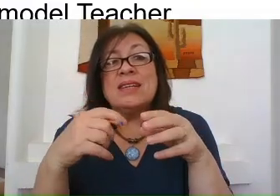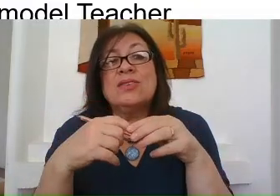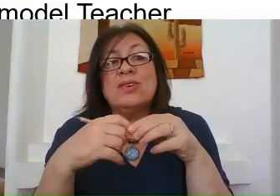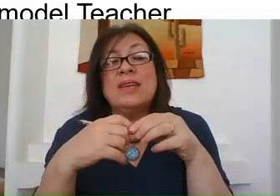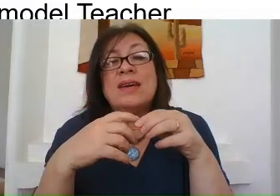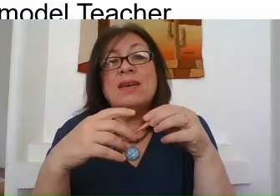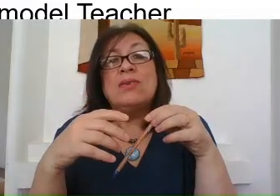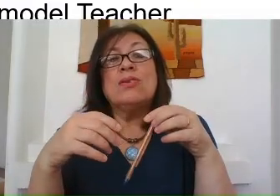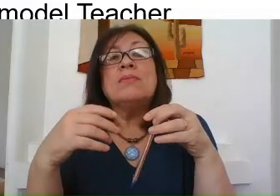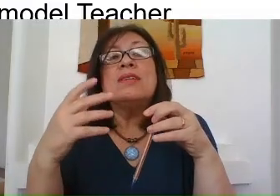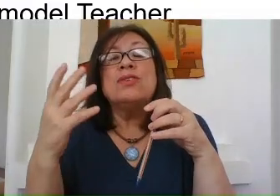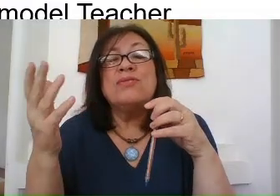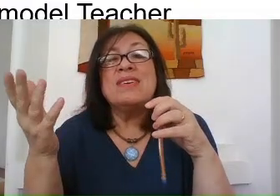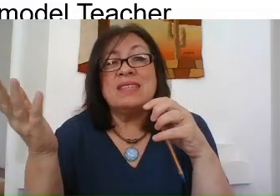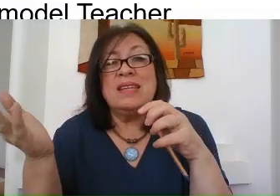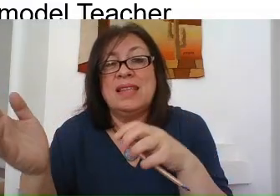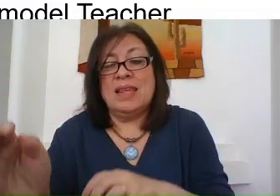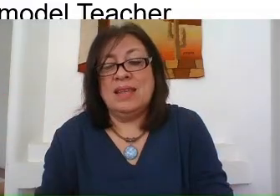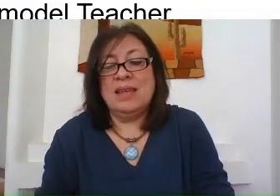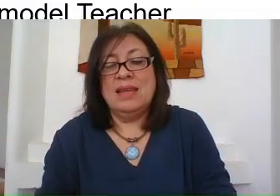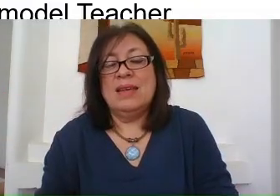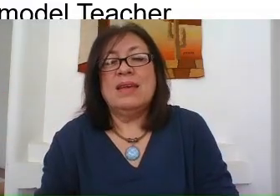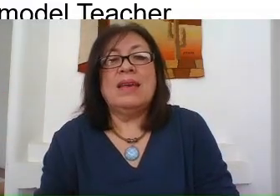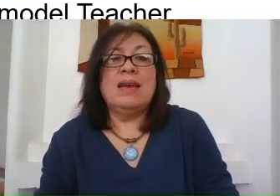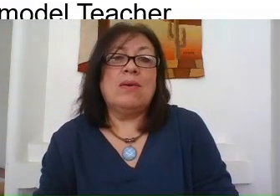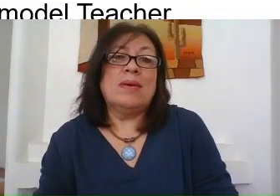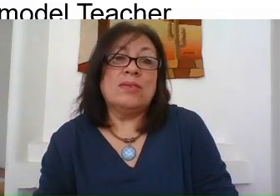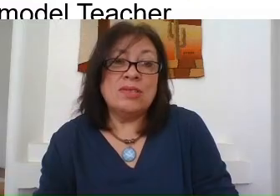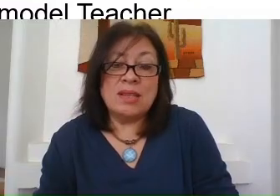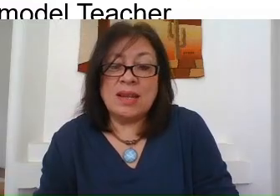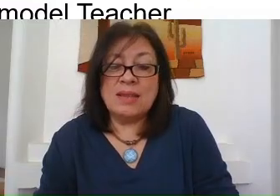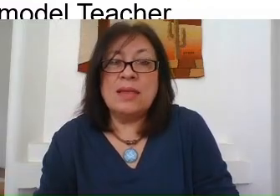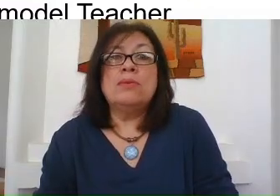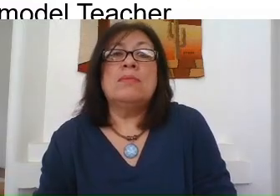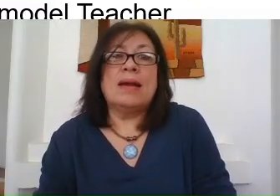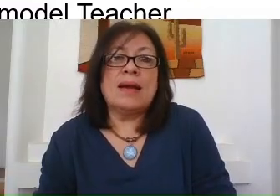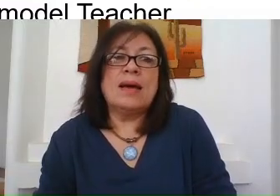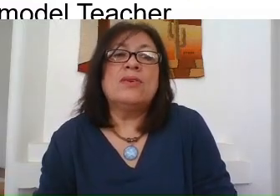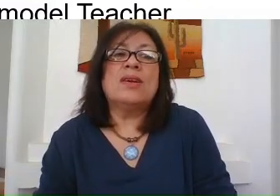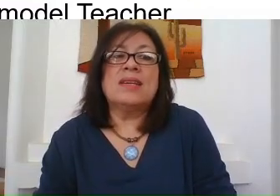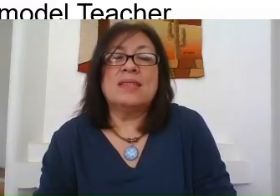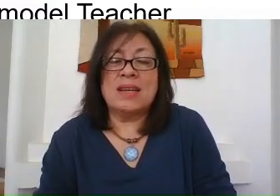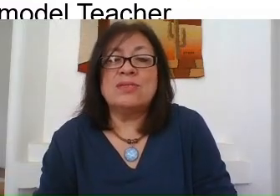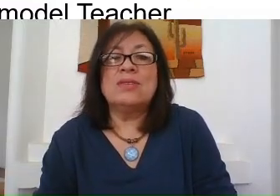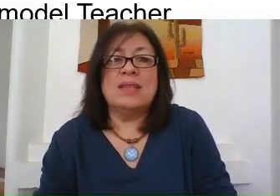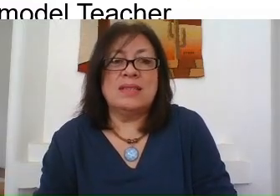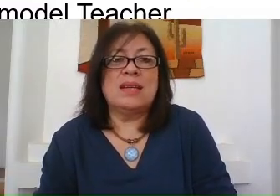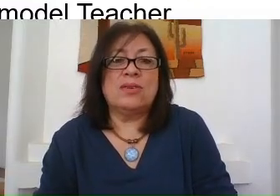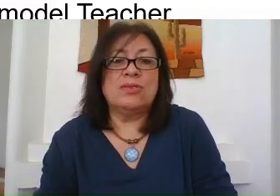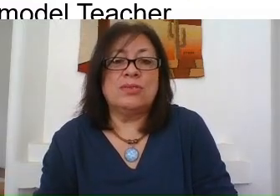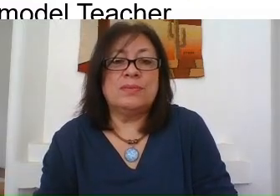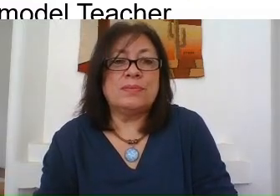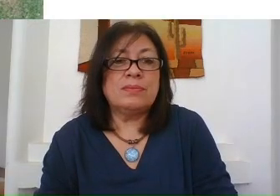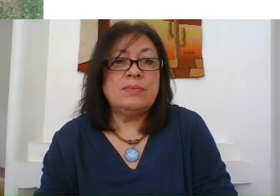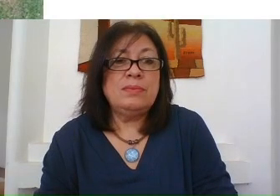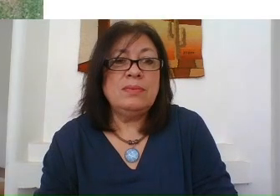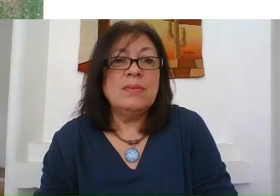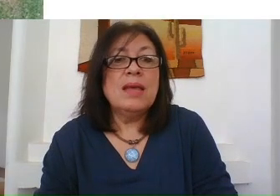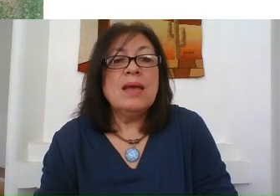esa trayectoria con mayor facilidad que cuando se trata de un marcado retraso en el